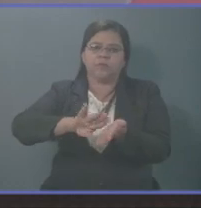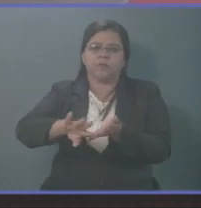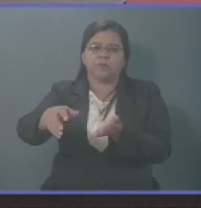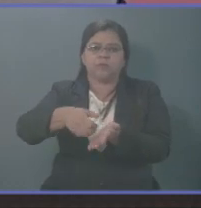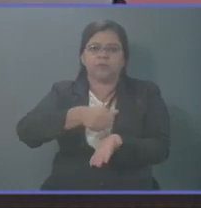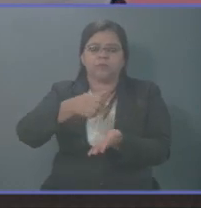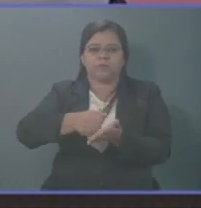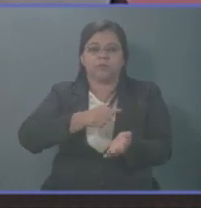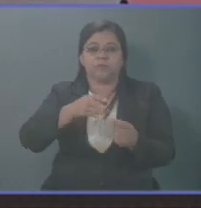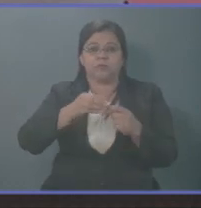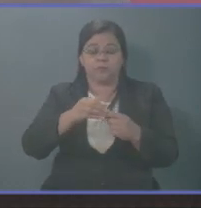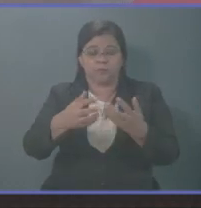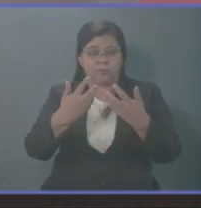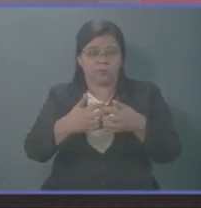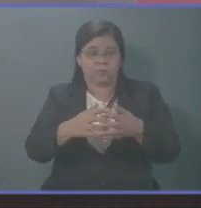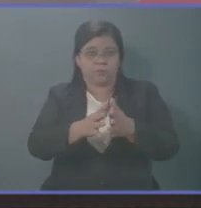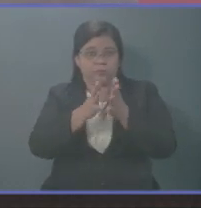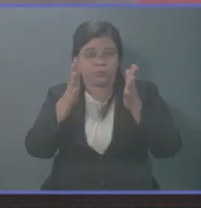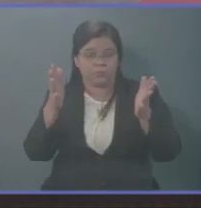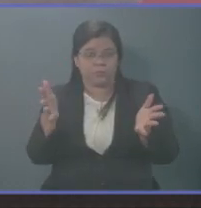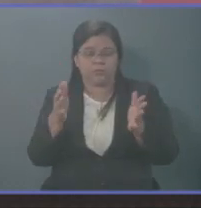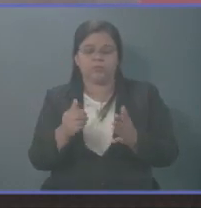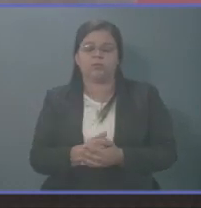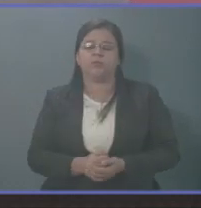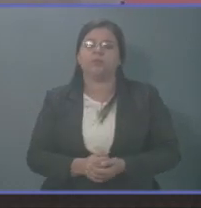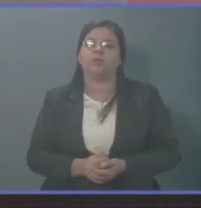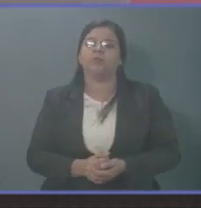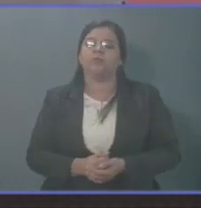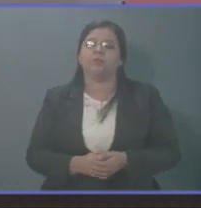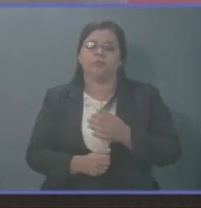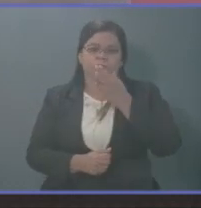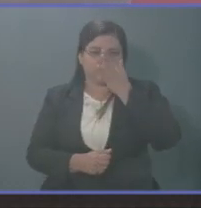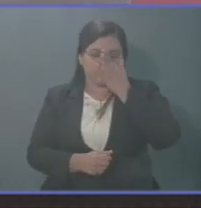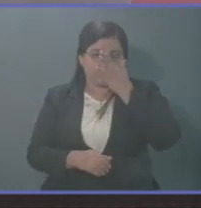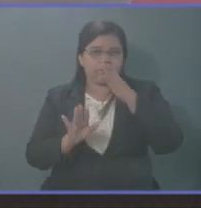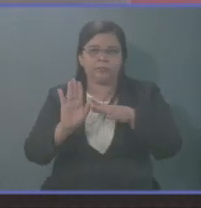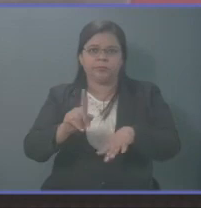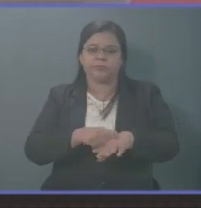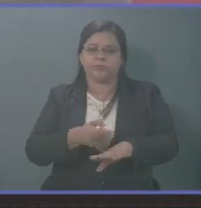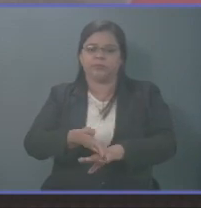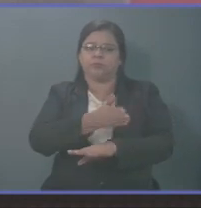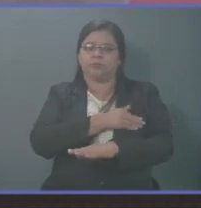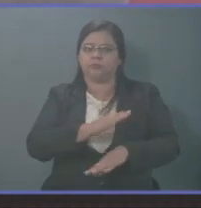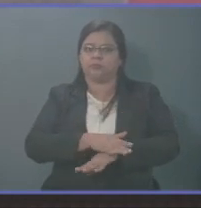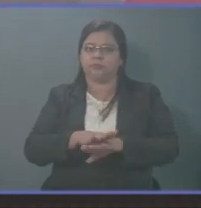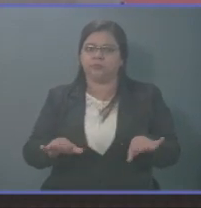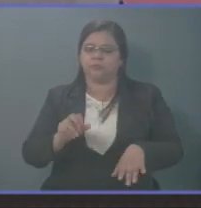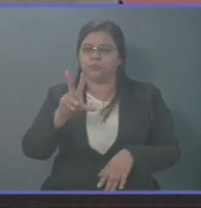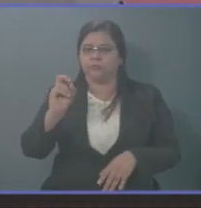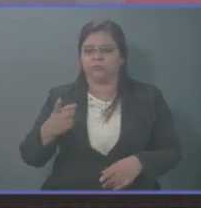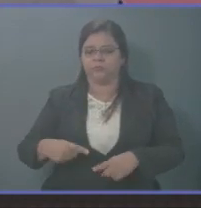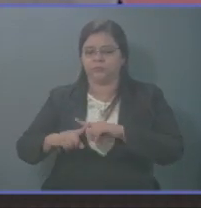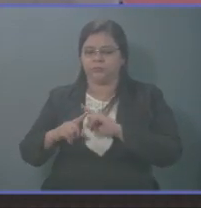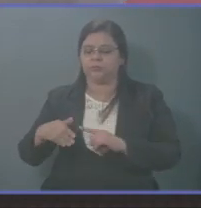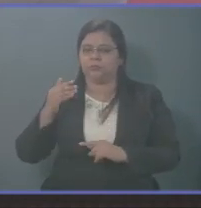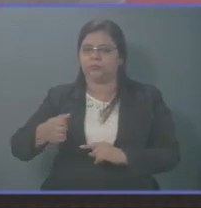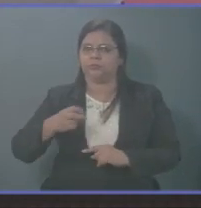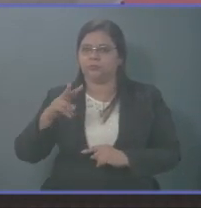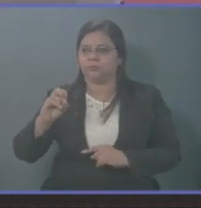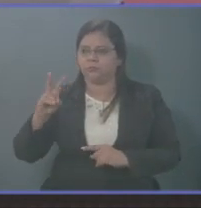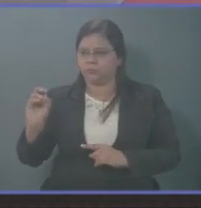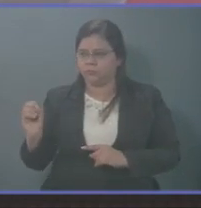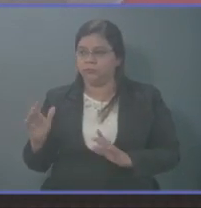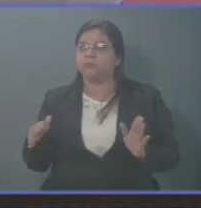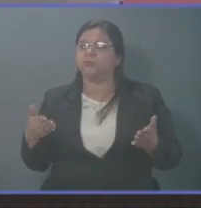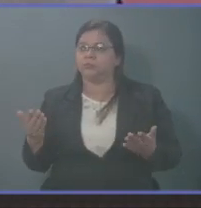grandes contribuyentes para el Plan de la Seguridad Ciudadana, cuyo plazo venció al 30 de abril de 2020, para